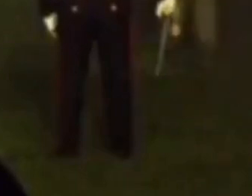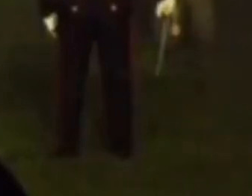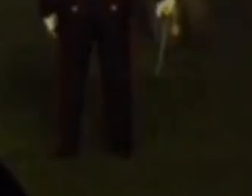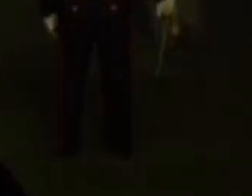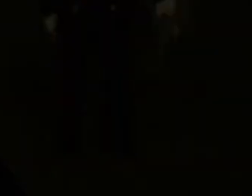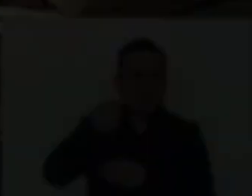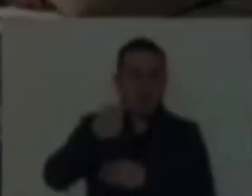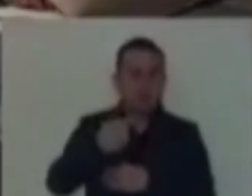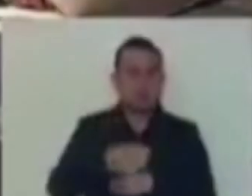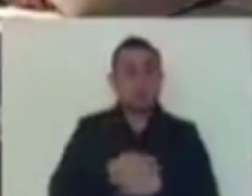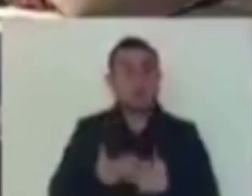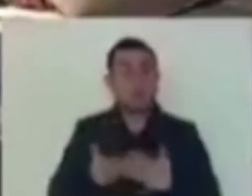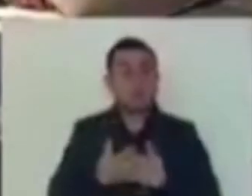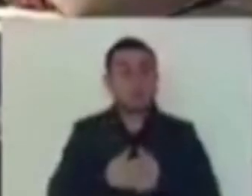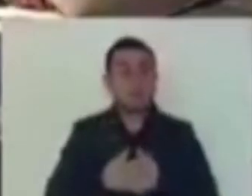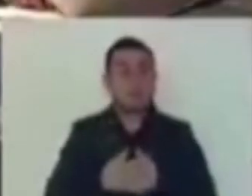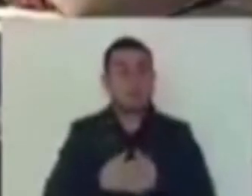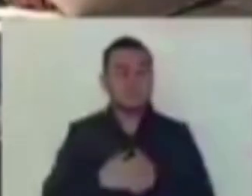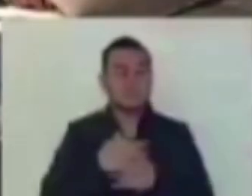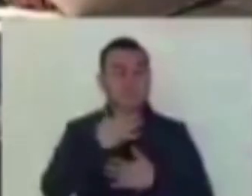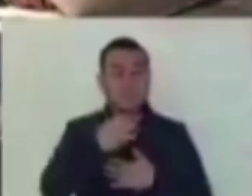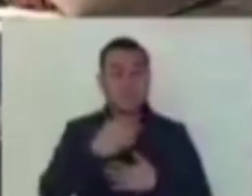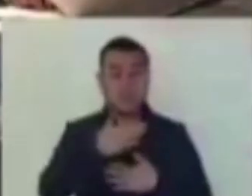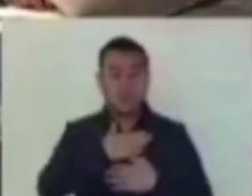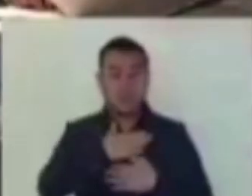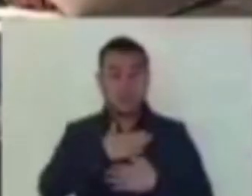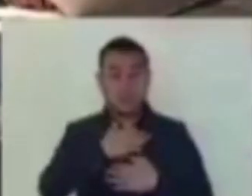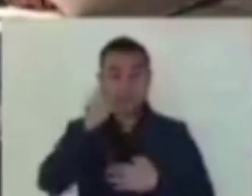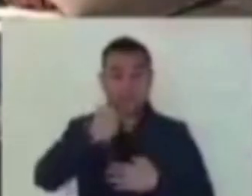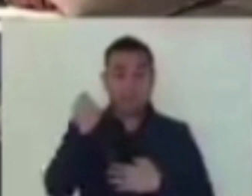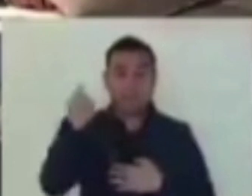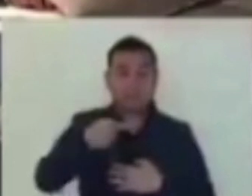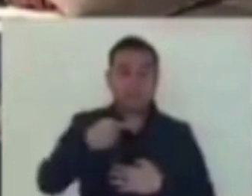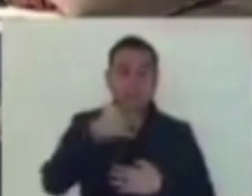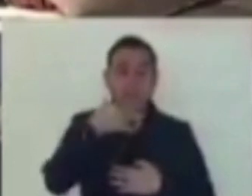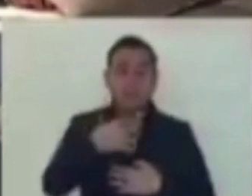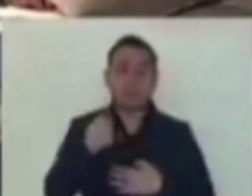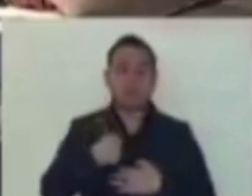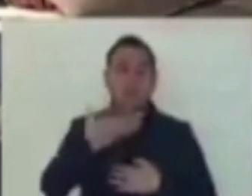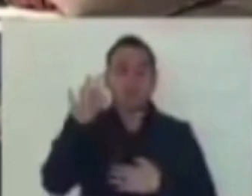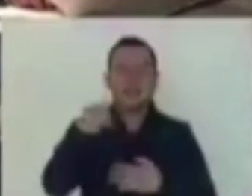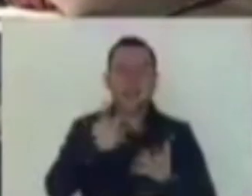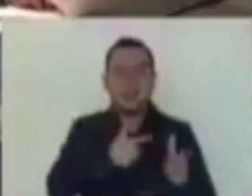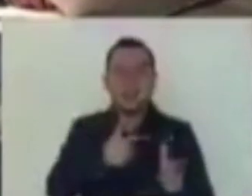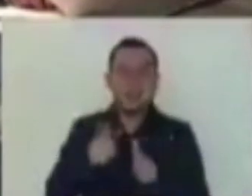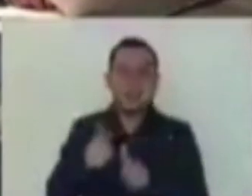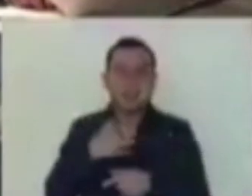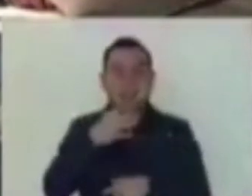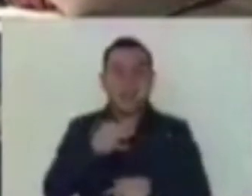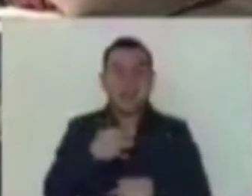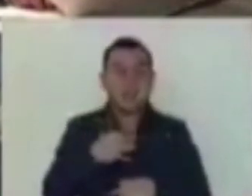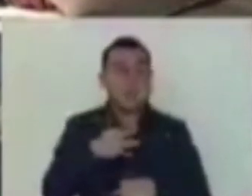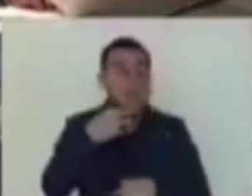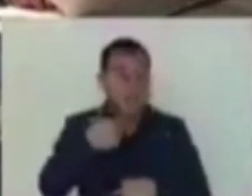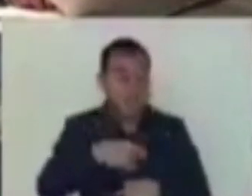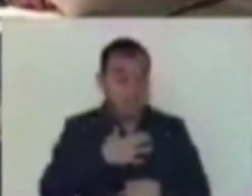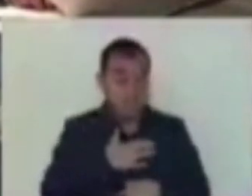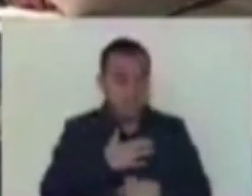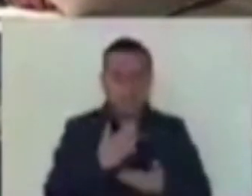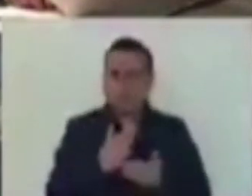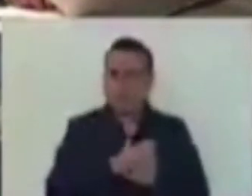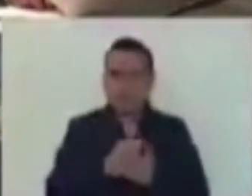de rescatistas. ¿Qué dictador? Los hubiera fusilado todos o algo así, si fuera de verdad un dictador.